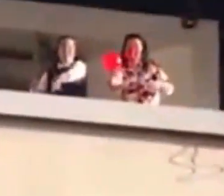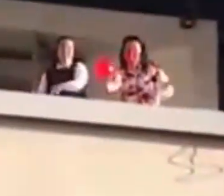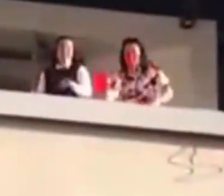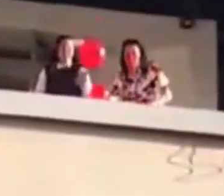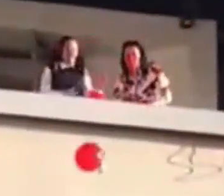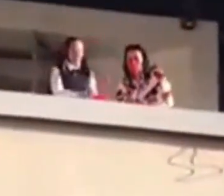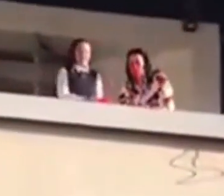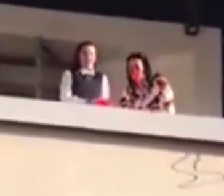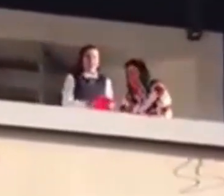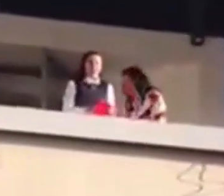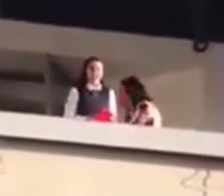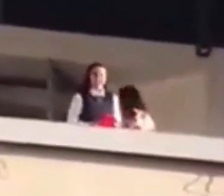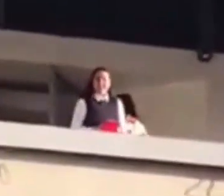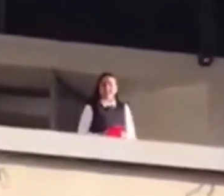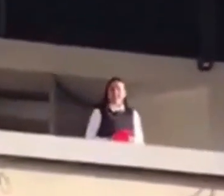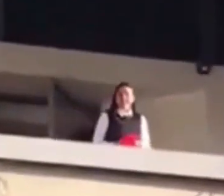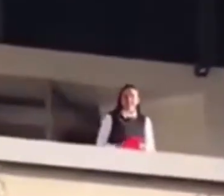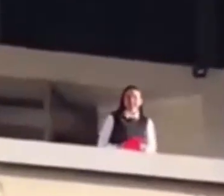ahí,